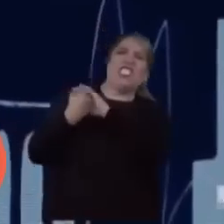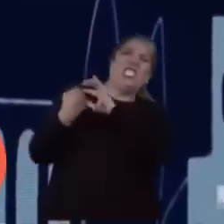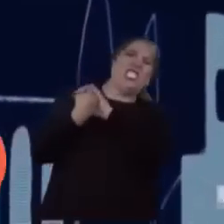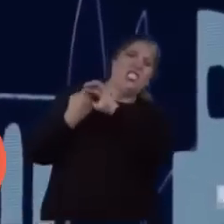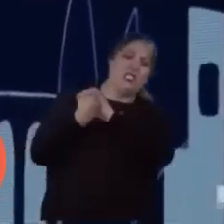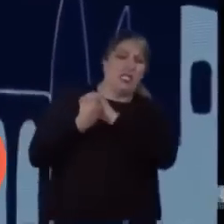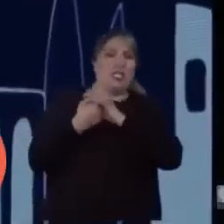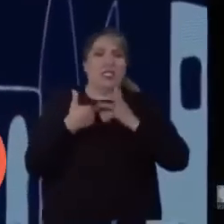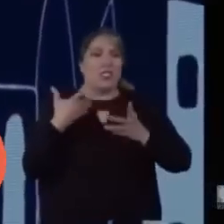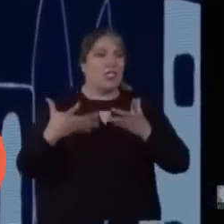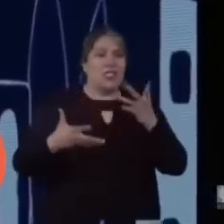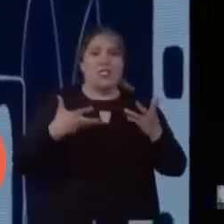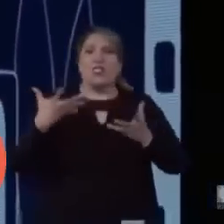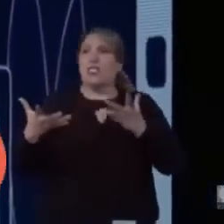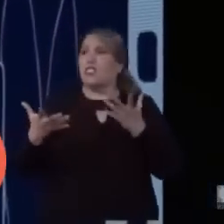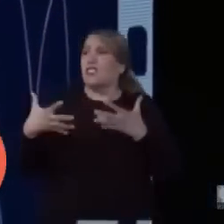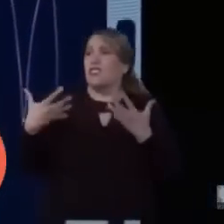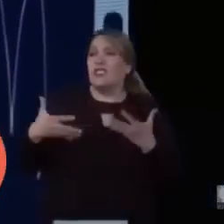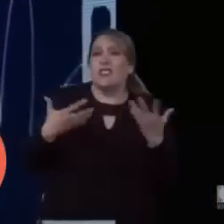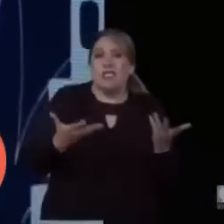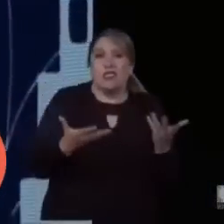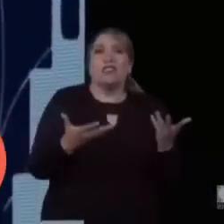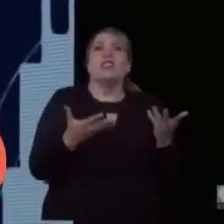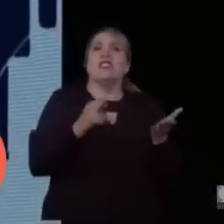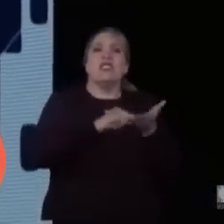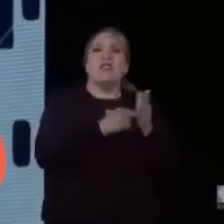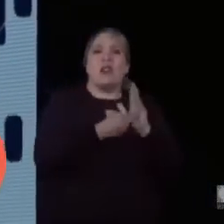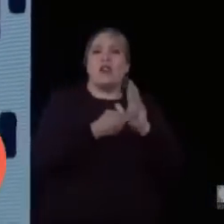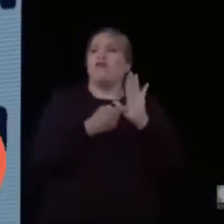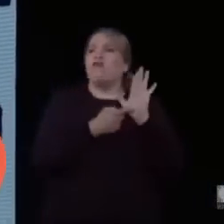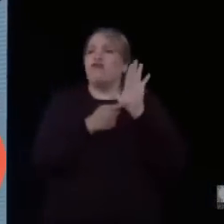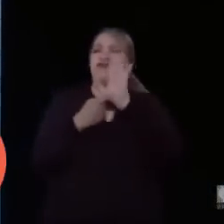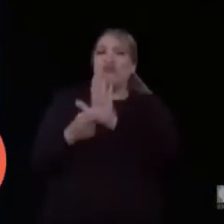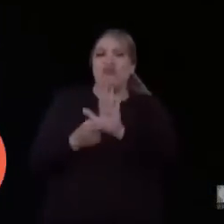presiones, que demandaban resultados de cadáveres,